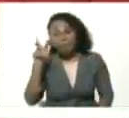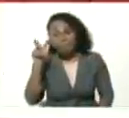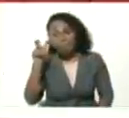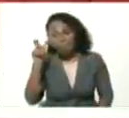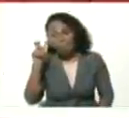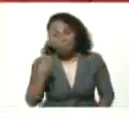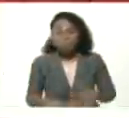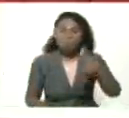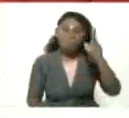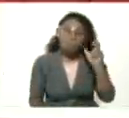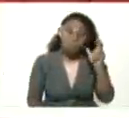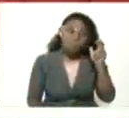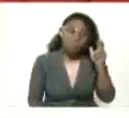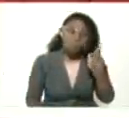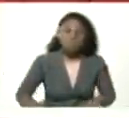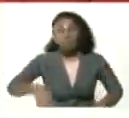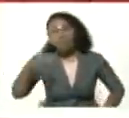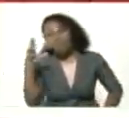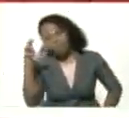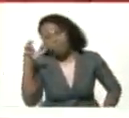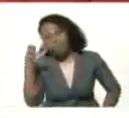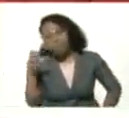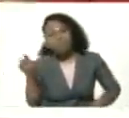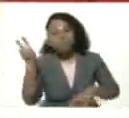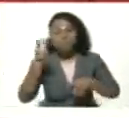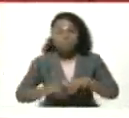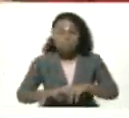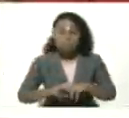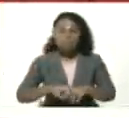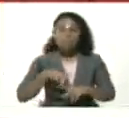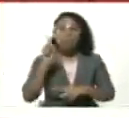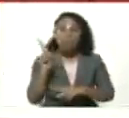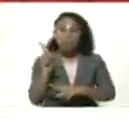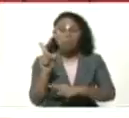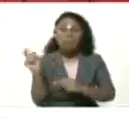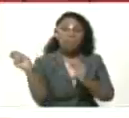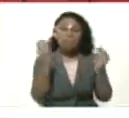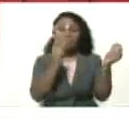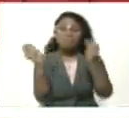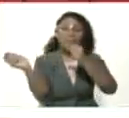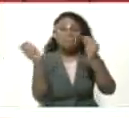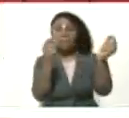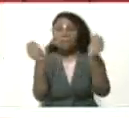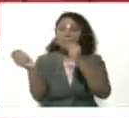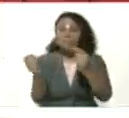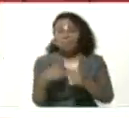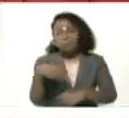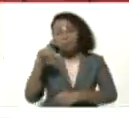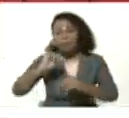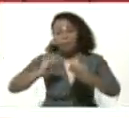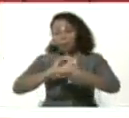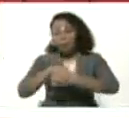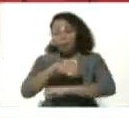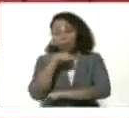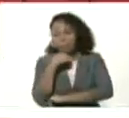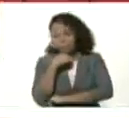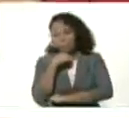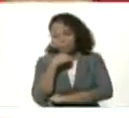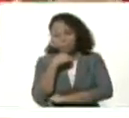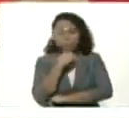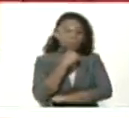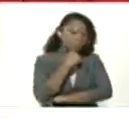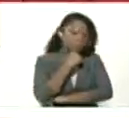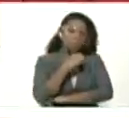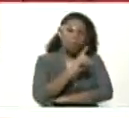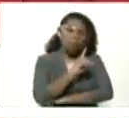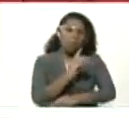equipos, para escucharlo y sentarse, y uno hablando del otro. No, yo no le hablo a ese señor, a mí no me sienten con él. No, no, yo no